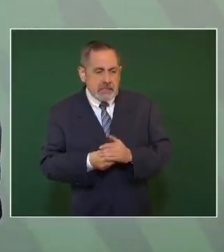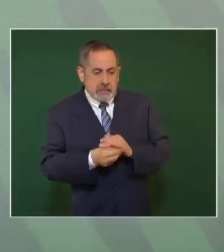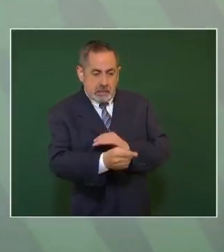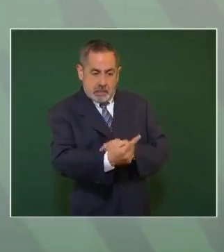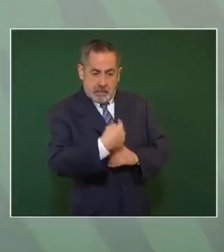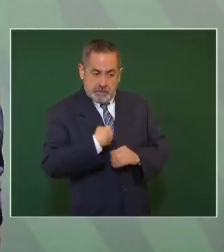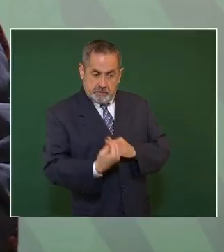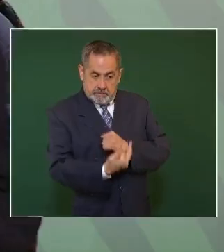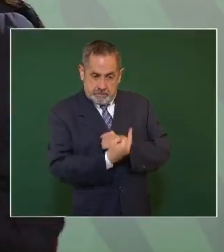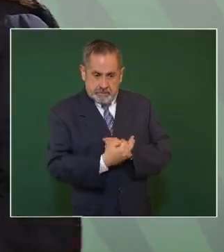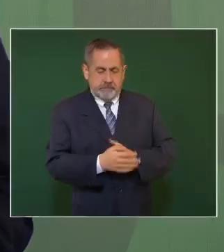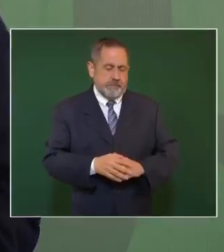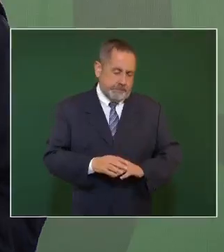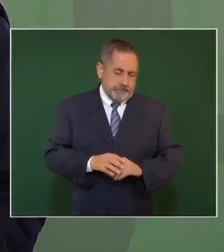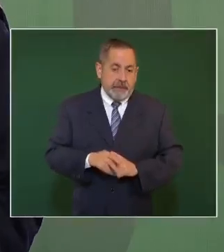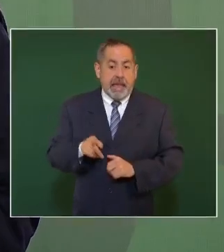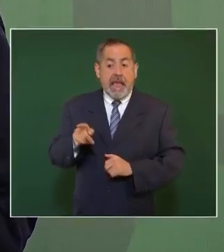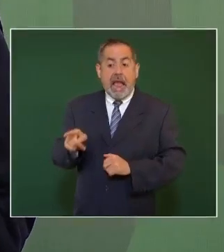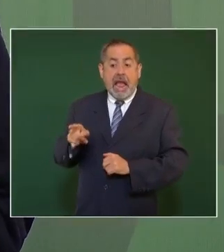Me platicó el finado